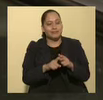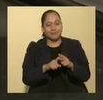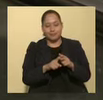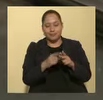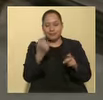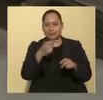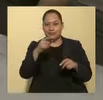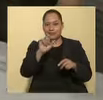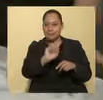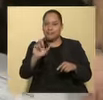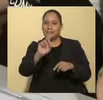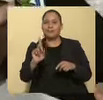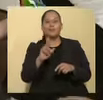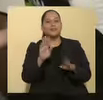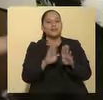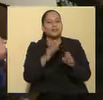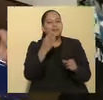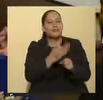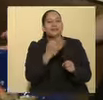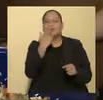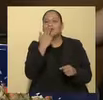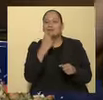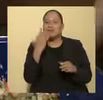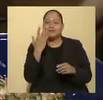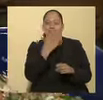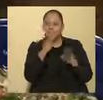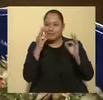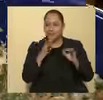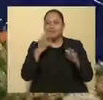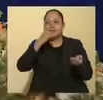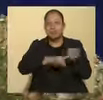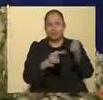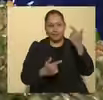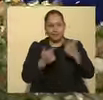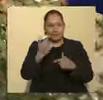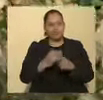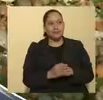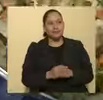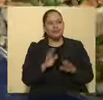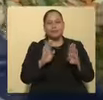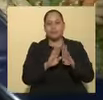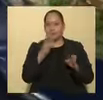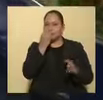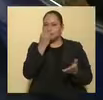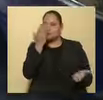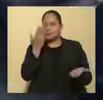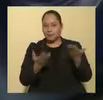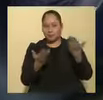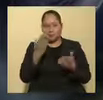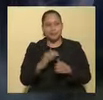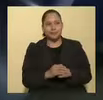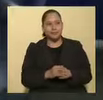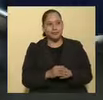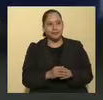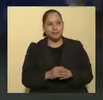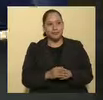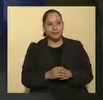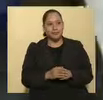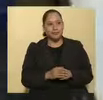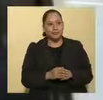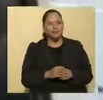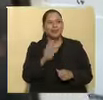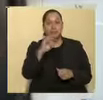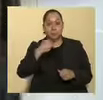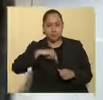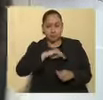tal? Metimos un postre que está como más lechita y pero todo eso. Efectivamente. Exacto. Entonces, es de lo que se trata aquí. Sí